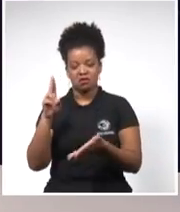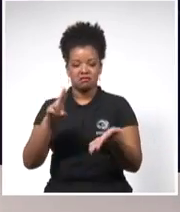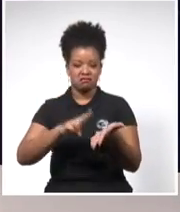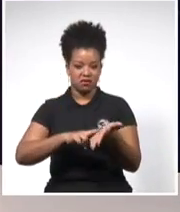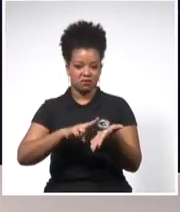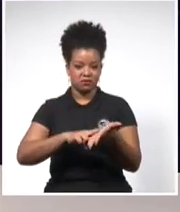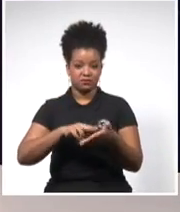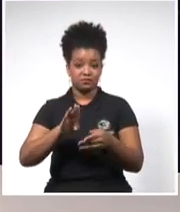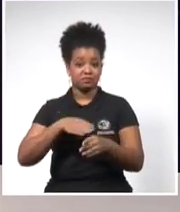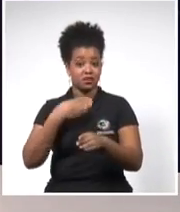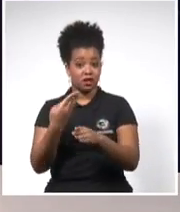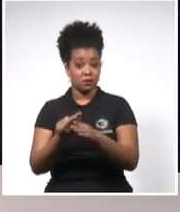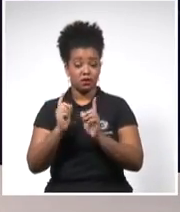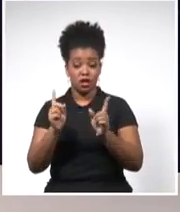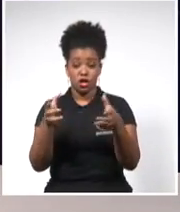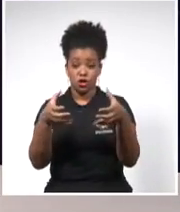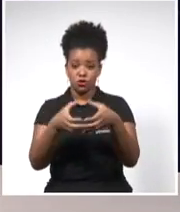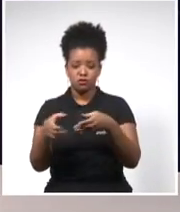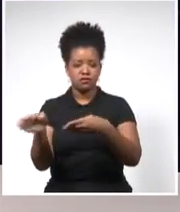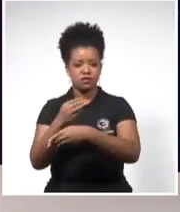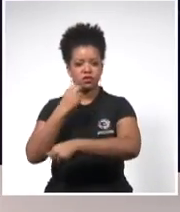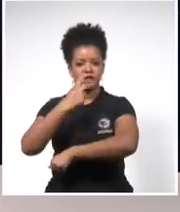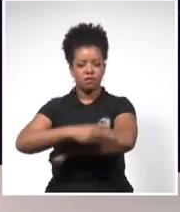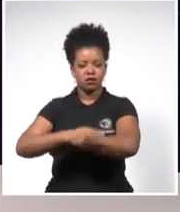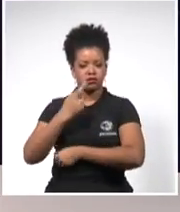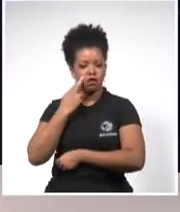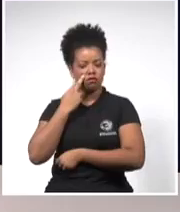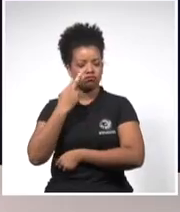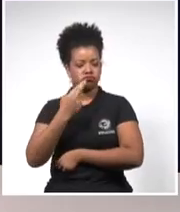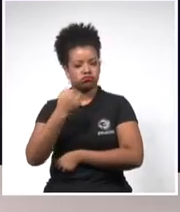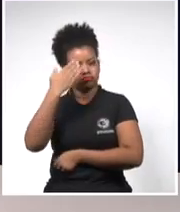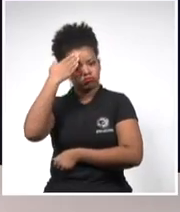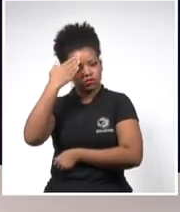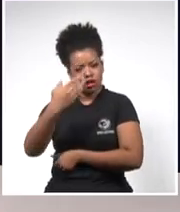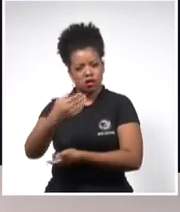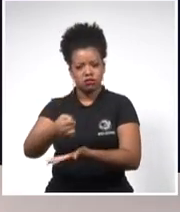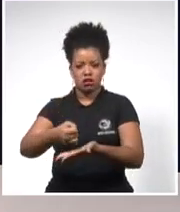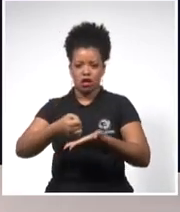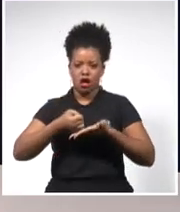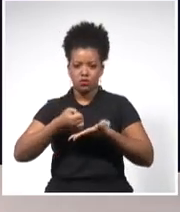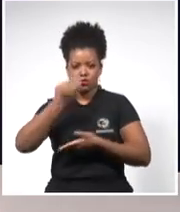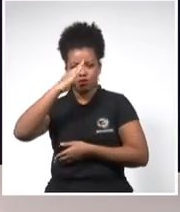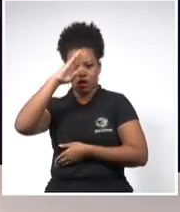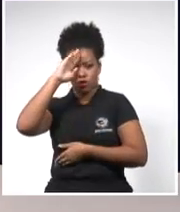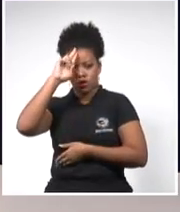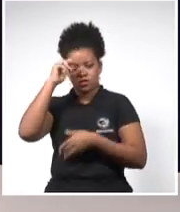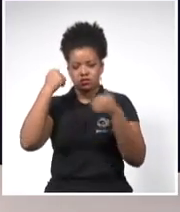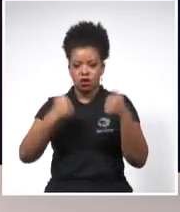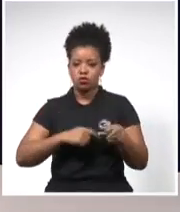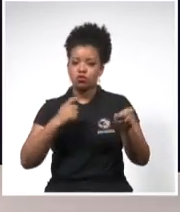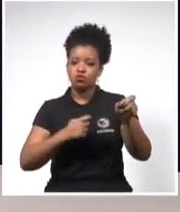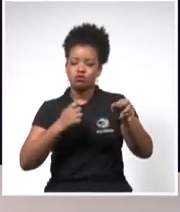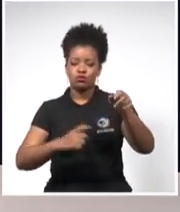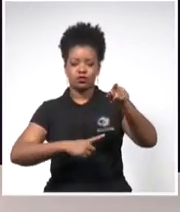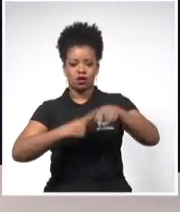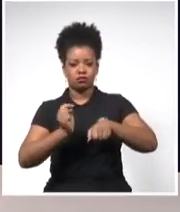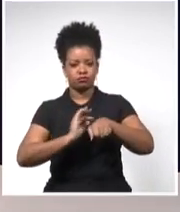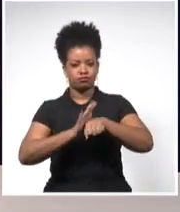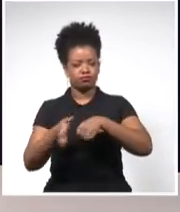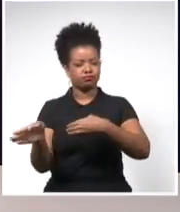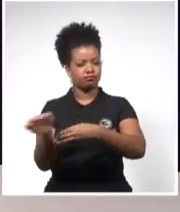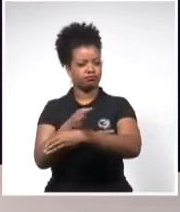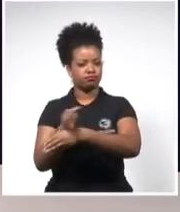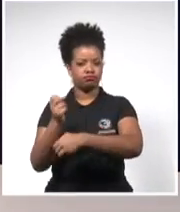varios países reconocieron y agradecieron la solidaridad y la cooperación del personal cubano de la salud en el enfrentamiento a la